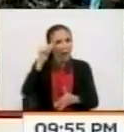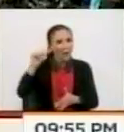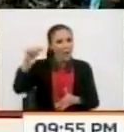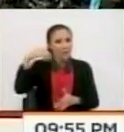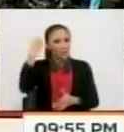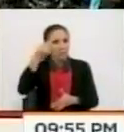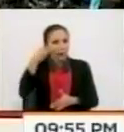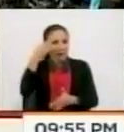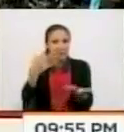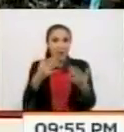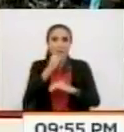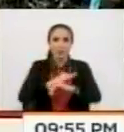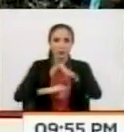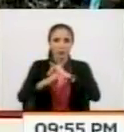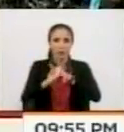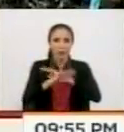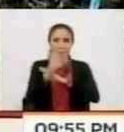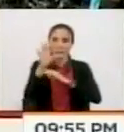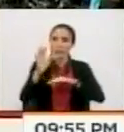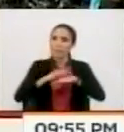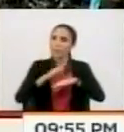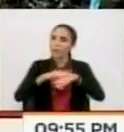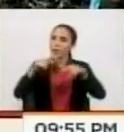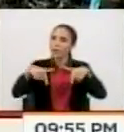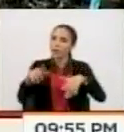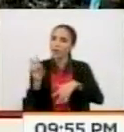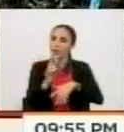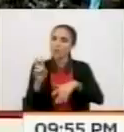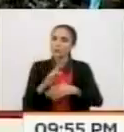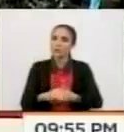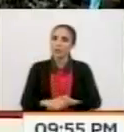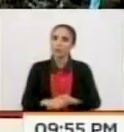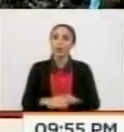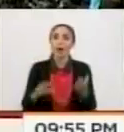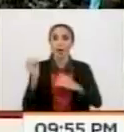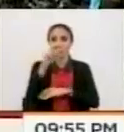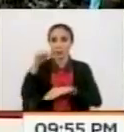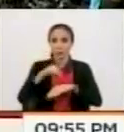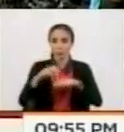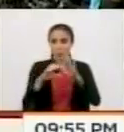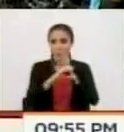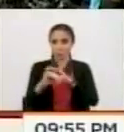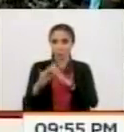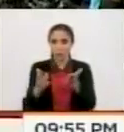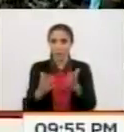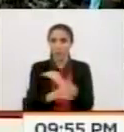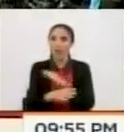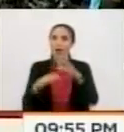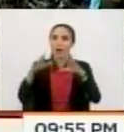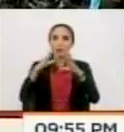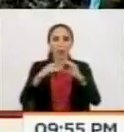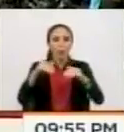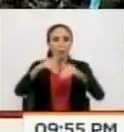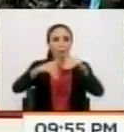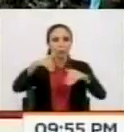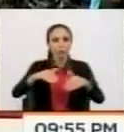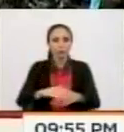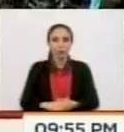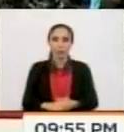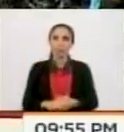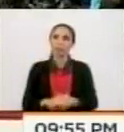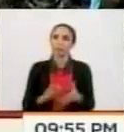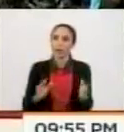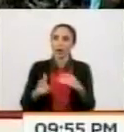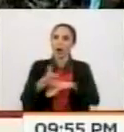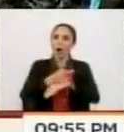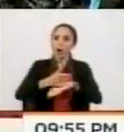los internacionales, porque aquí en Venezuela usted llamó a Asamblea Nacional Constituyente y salió el pueblo a votar. Así elecciones es. De